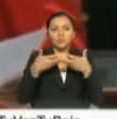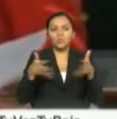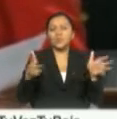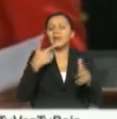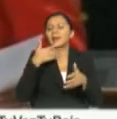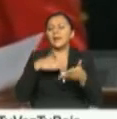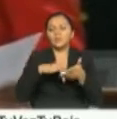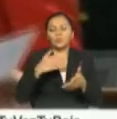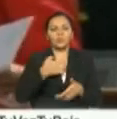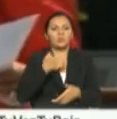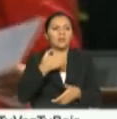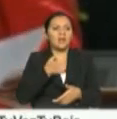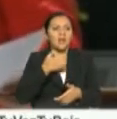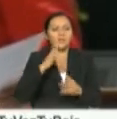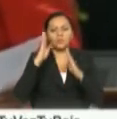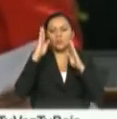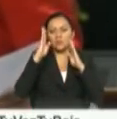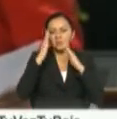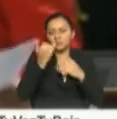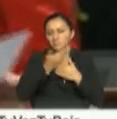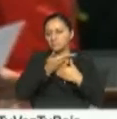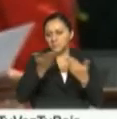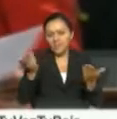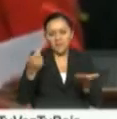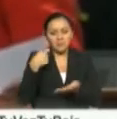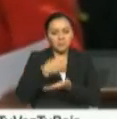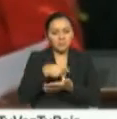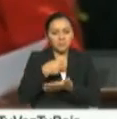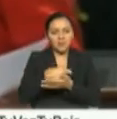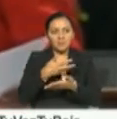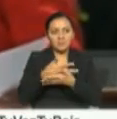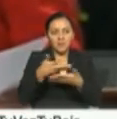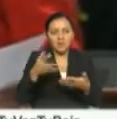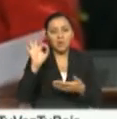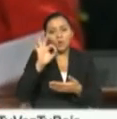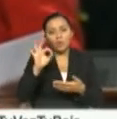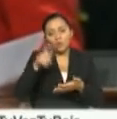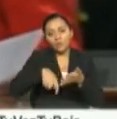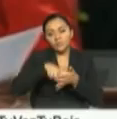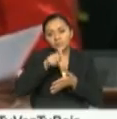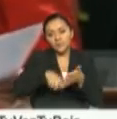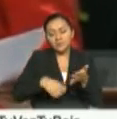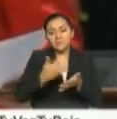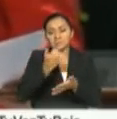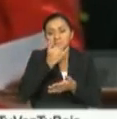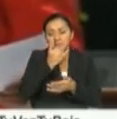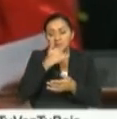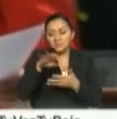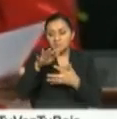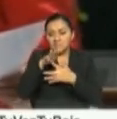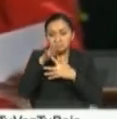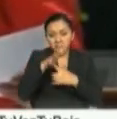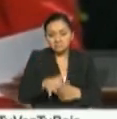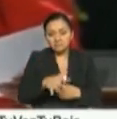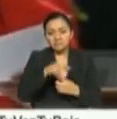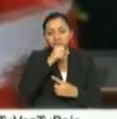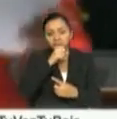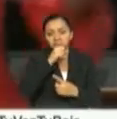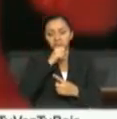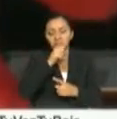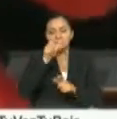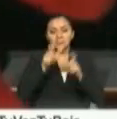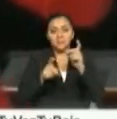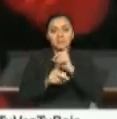reclamar mala atención médica, un cobro indebido, un contrato que le permitía discriminar a las personas de la tercera edad, personas